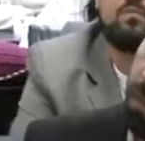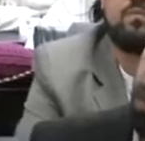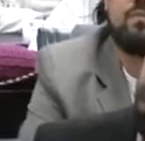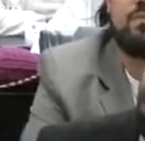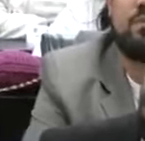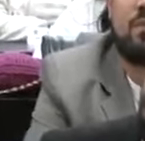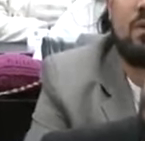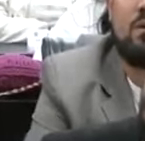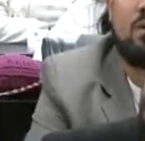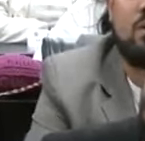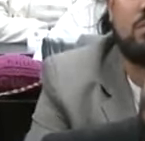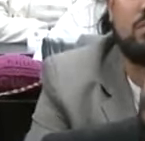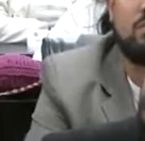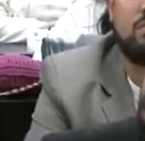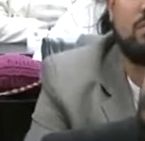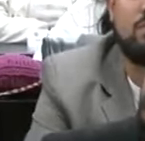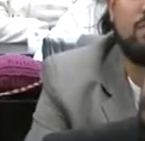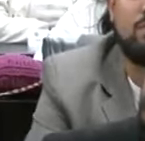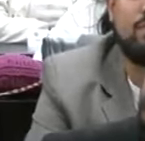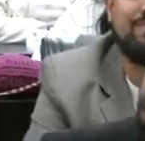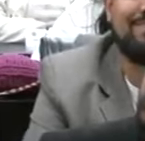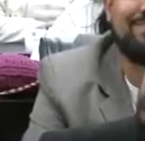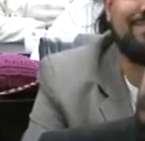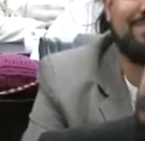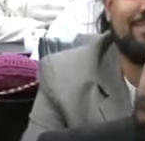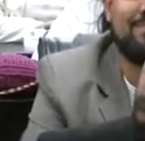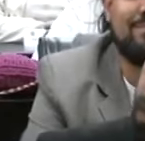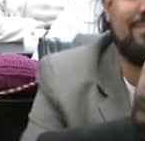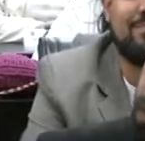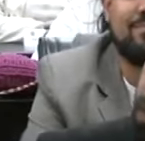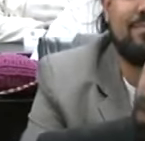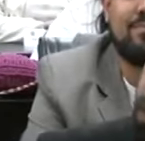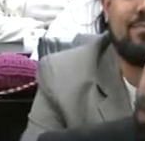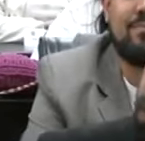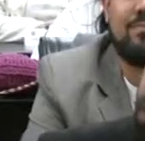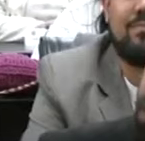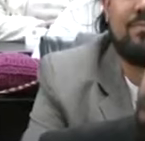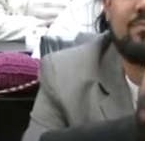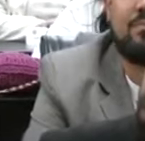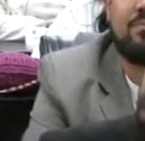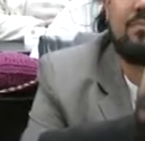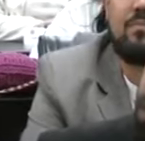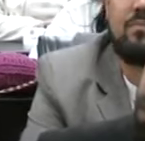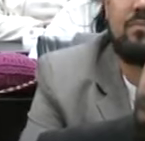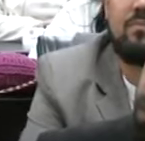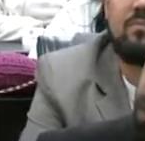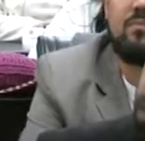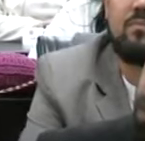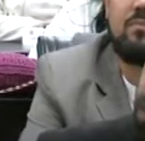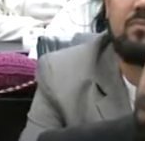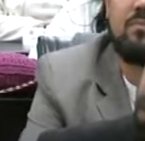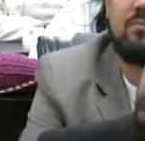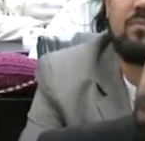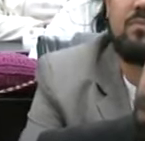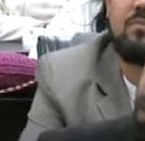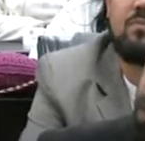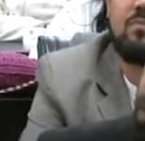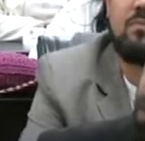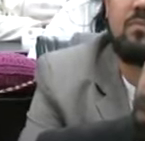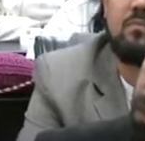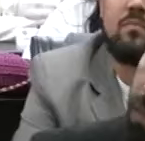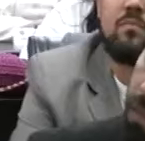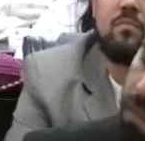es aprobar estas leyes con el mismo compromiso que dedicamos a la presente, trabajando incansablemente por